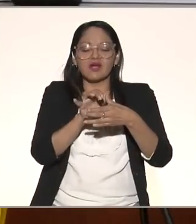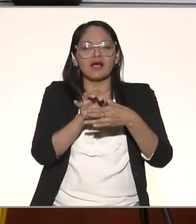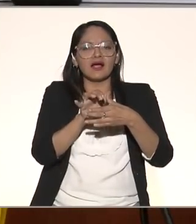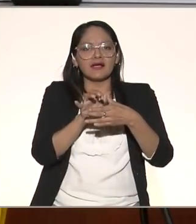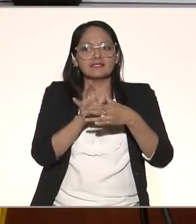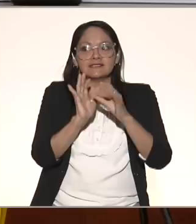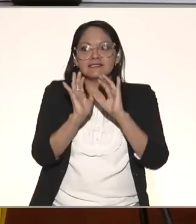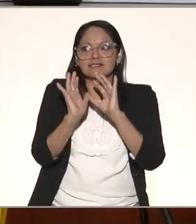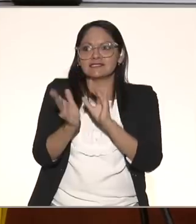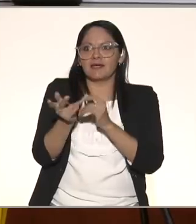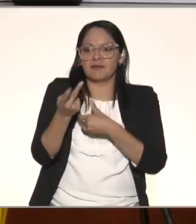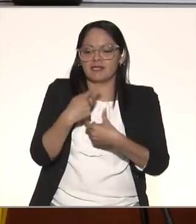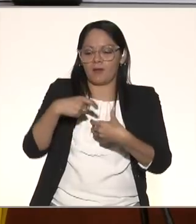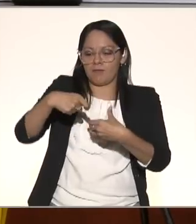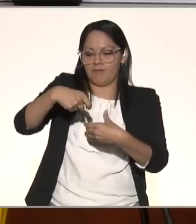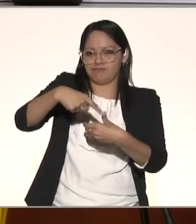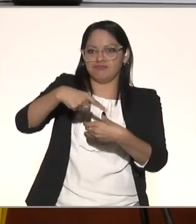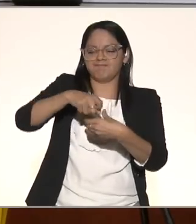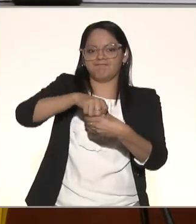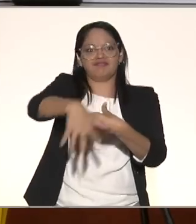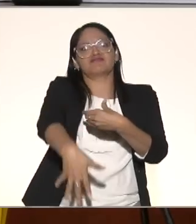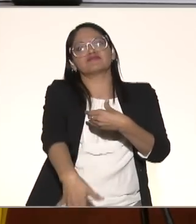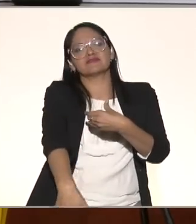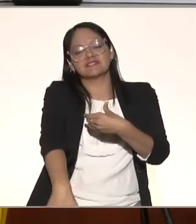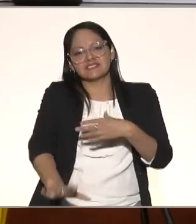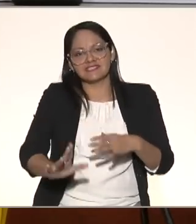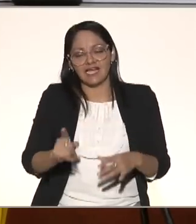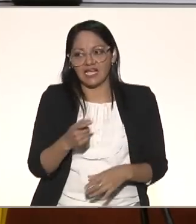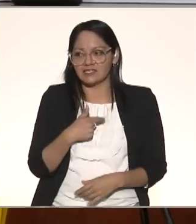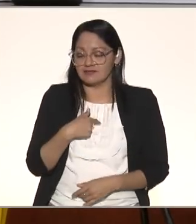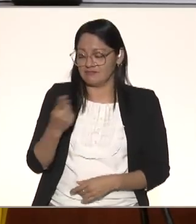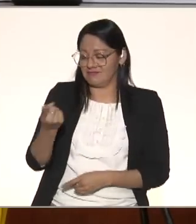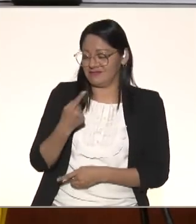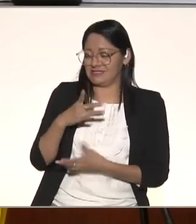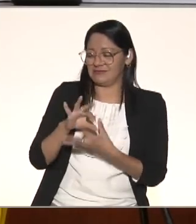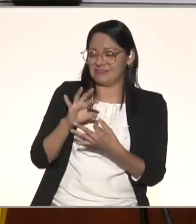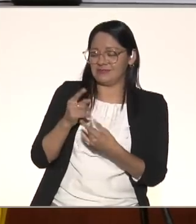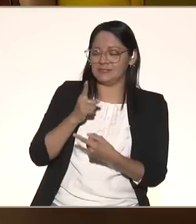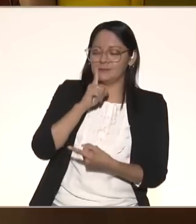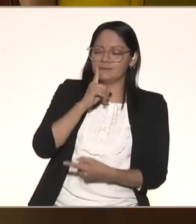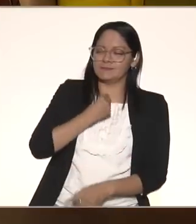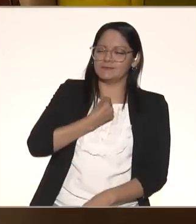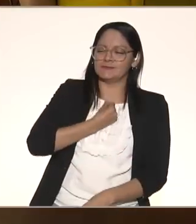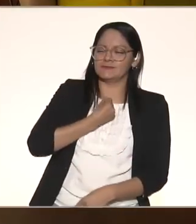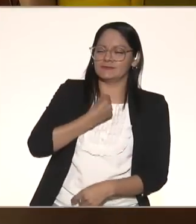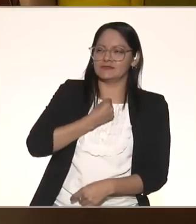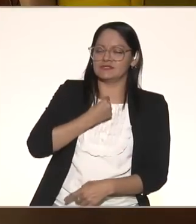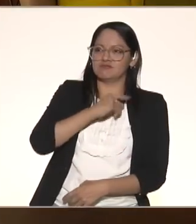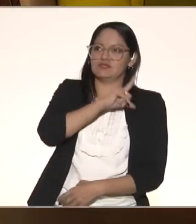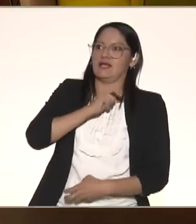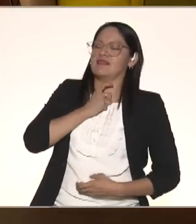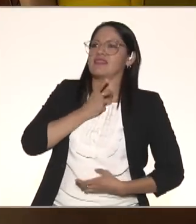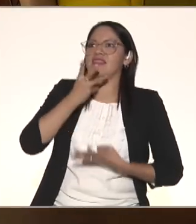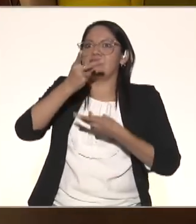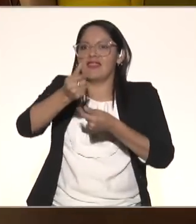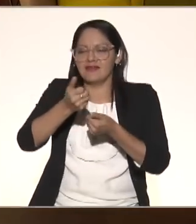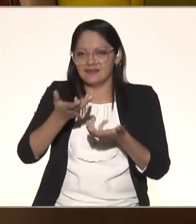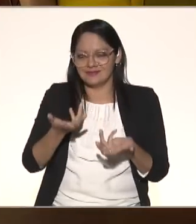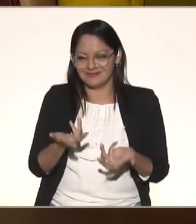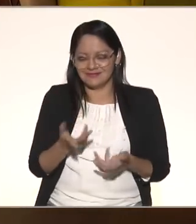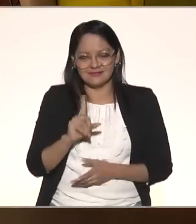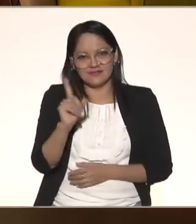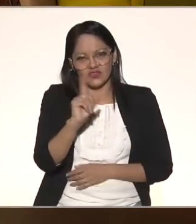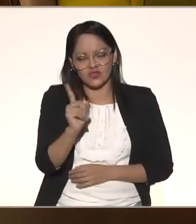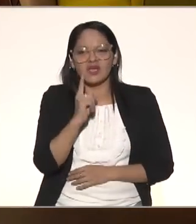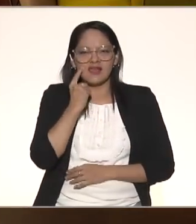ya llegó la gotita que estaba esperando para decirte todo lo que no te he dicho en 10 años. O sea, también es, como ustedes